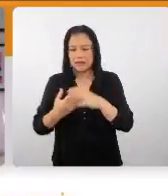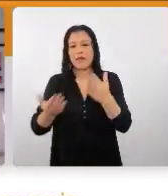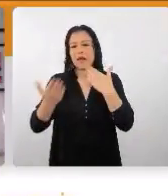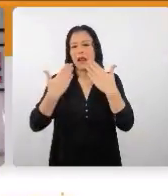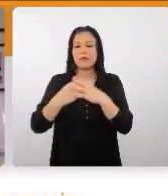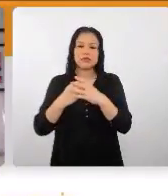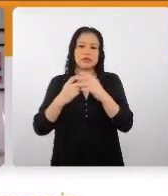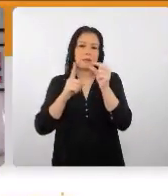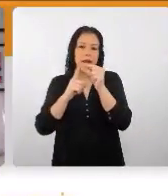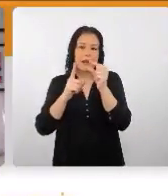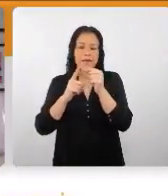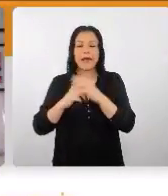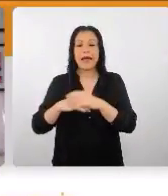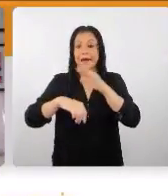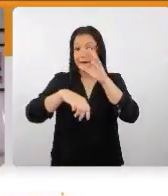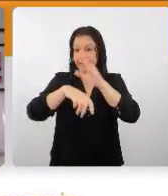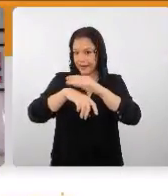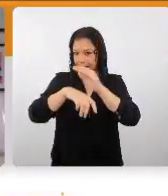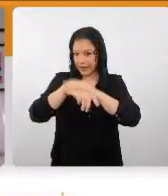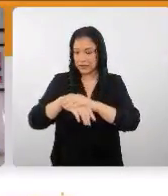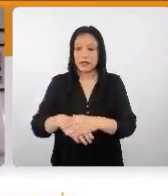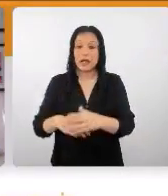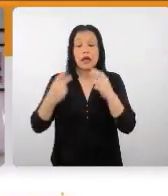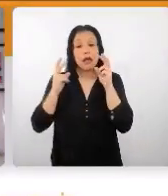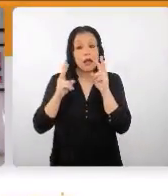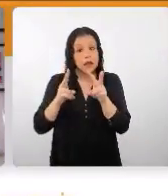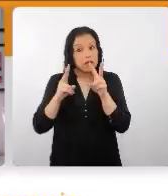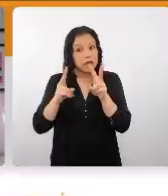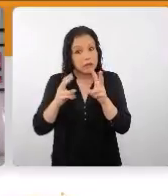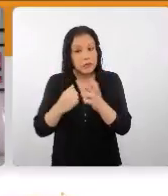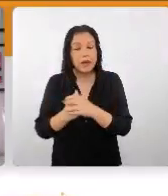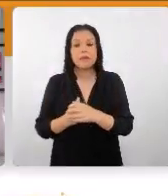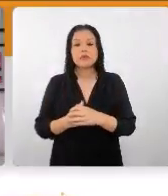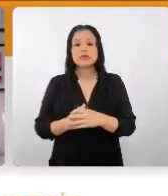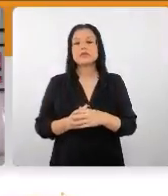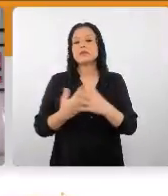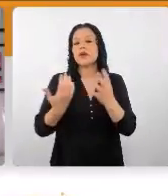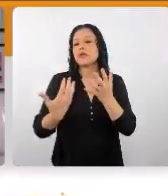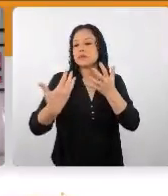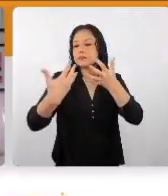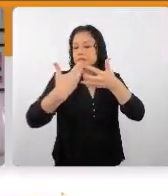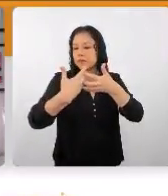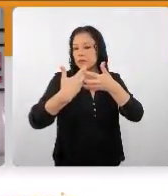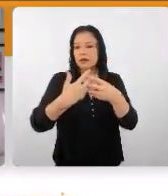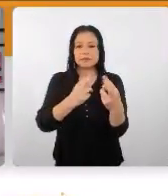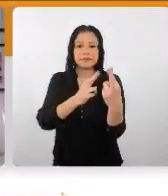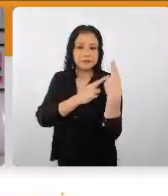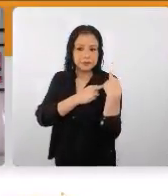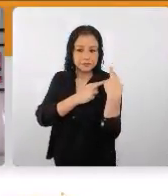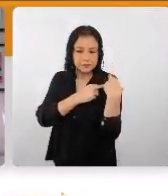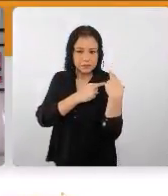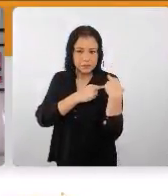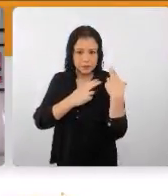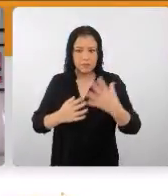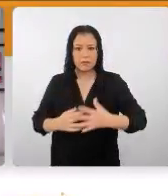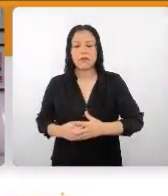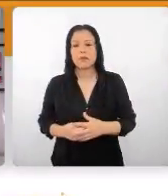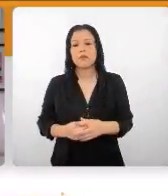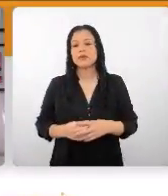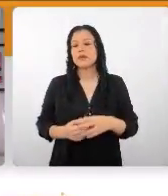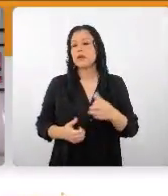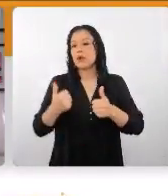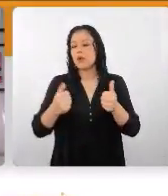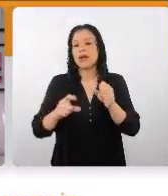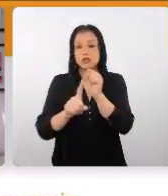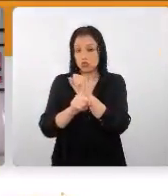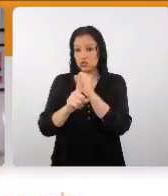término en inglés. Y de hecho, vemos aquí un tinte muy asociado a la responsabilidad, ¿sí? Responsabilidad